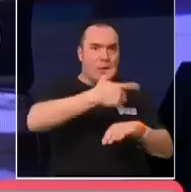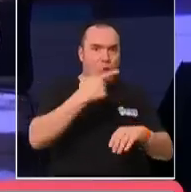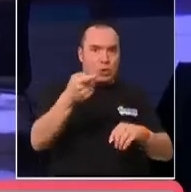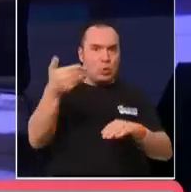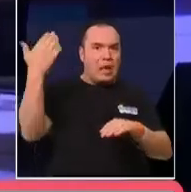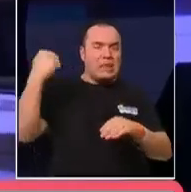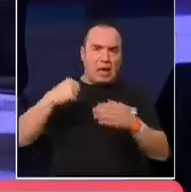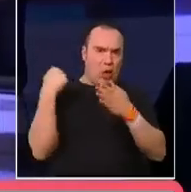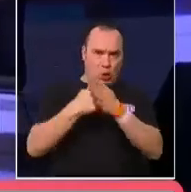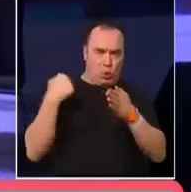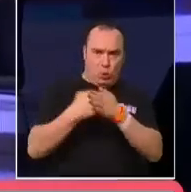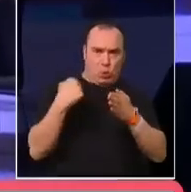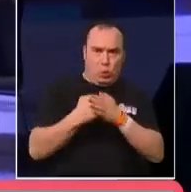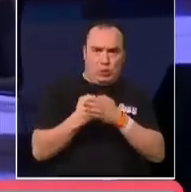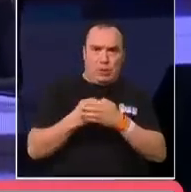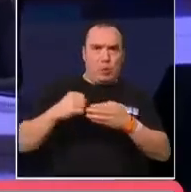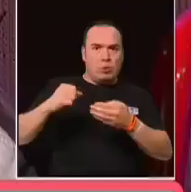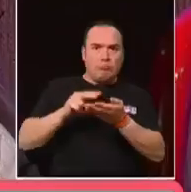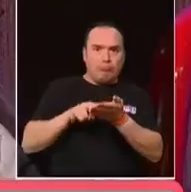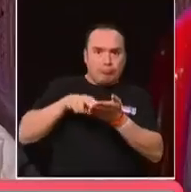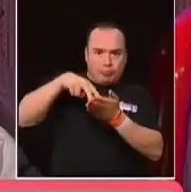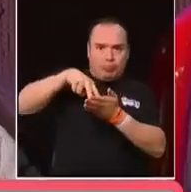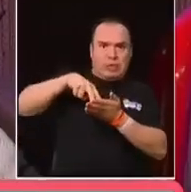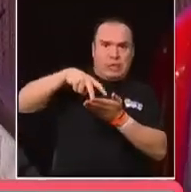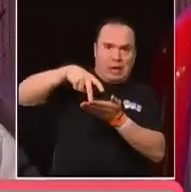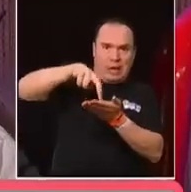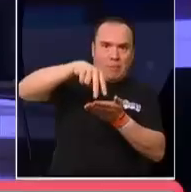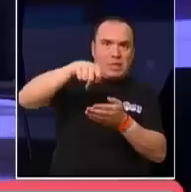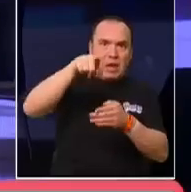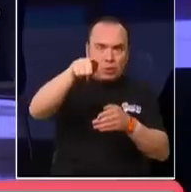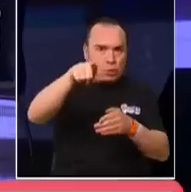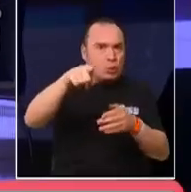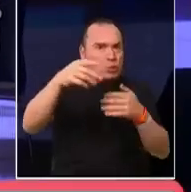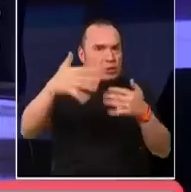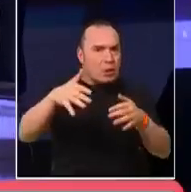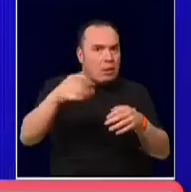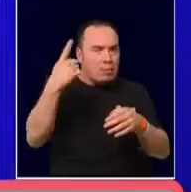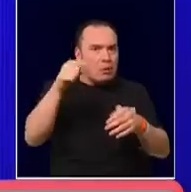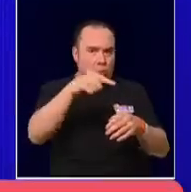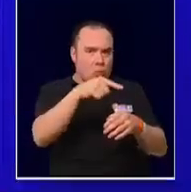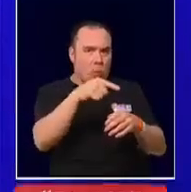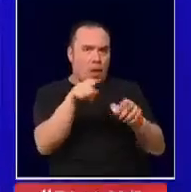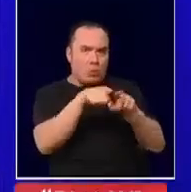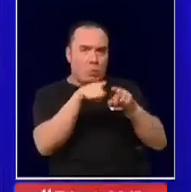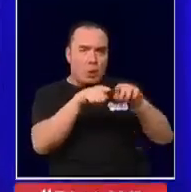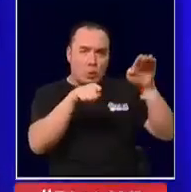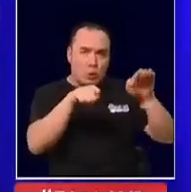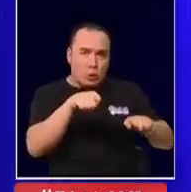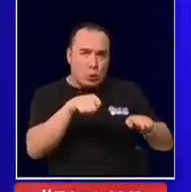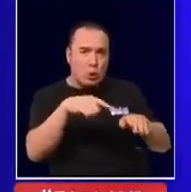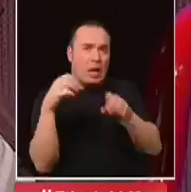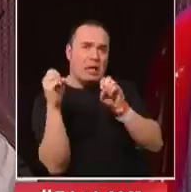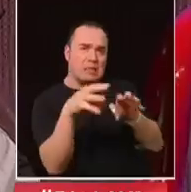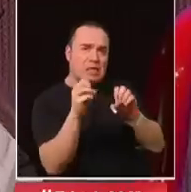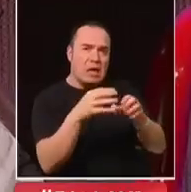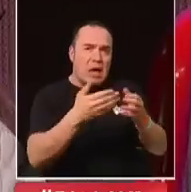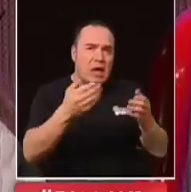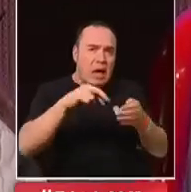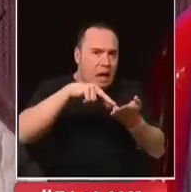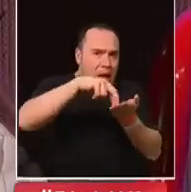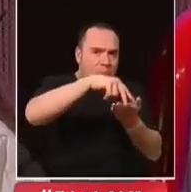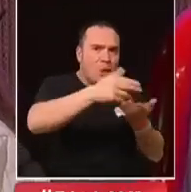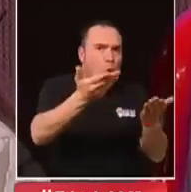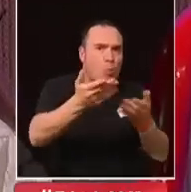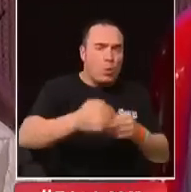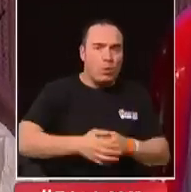muy importante por caminar. ¿Cómo fue para ti enseñarle a Pablito a caminar? Bueno, yo